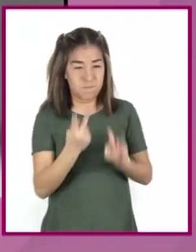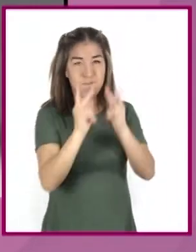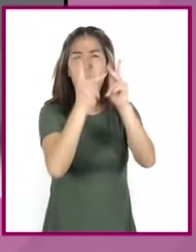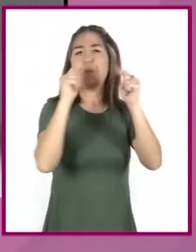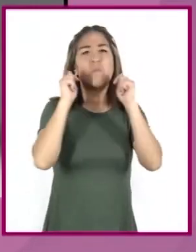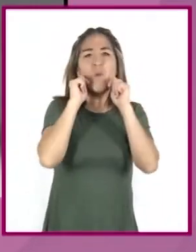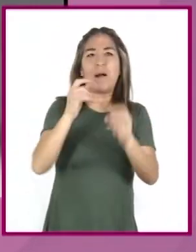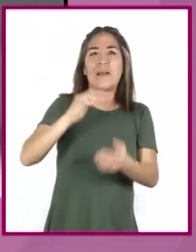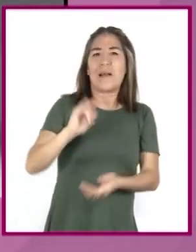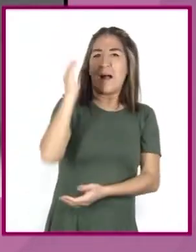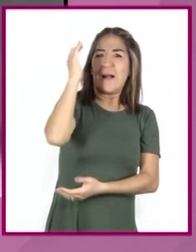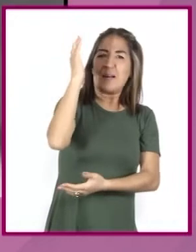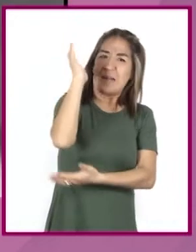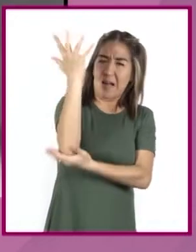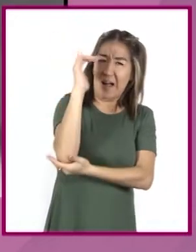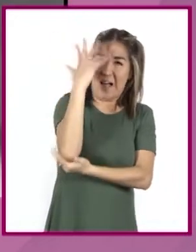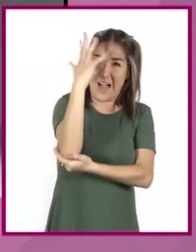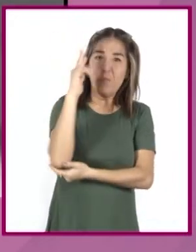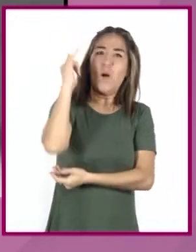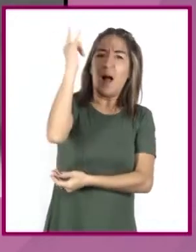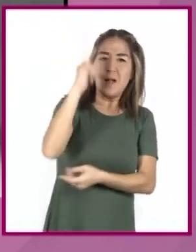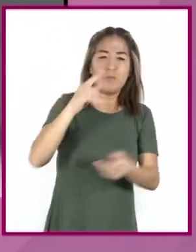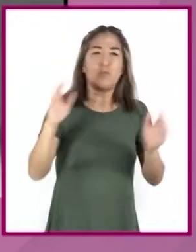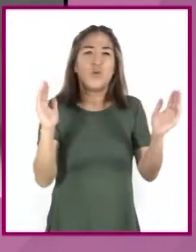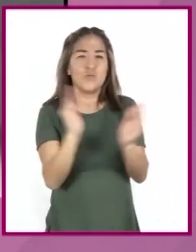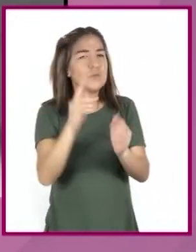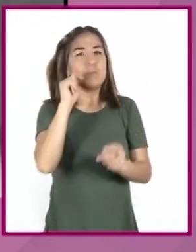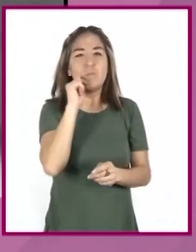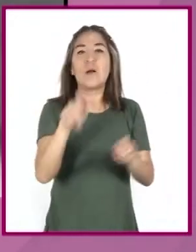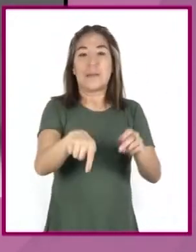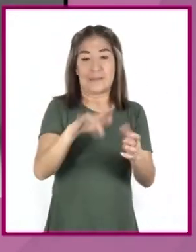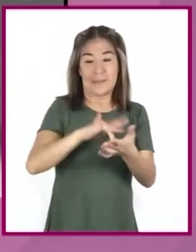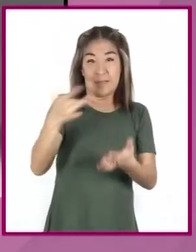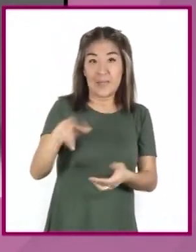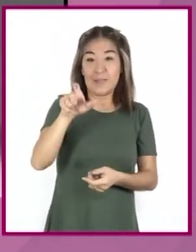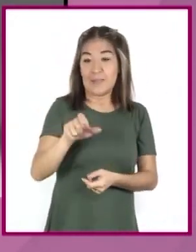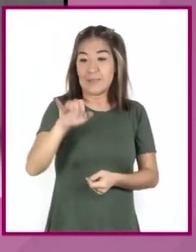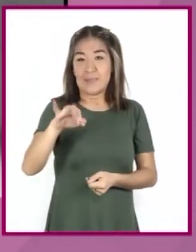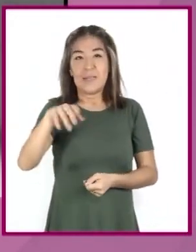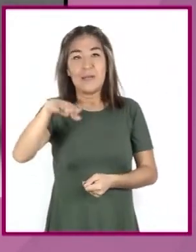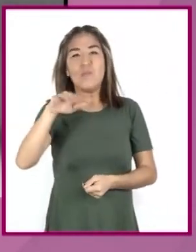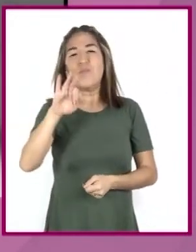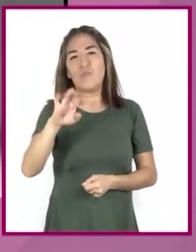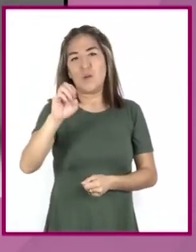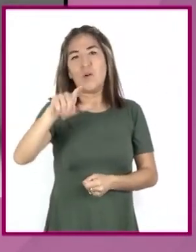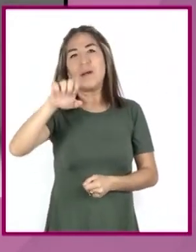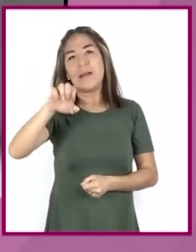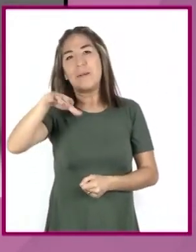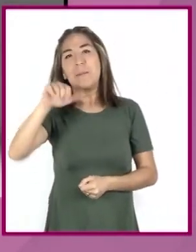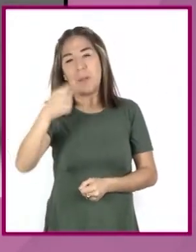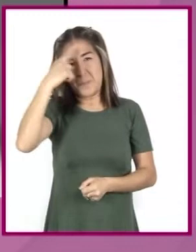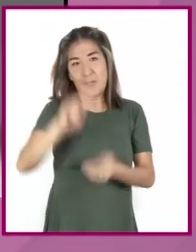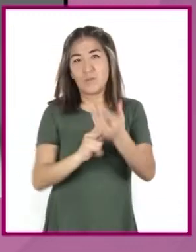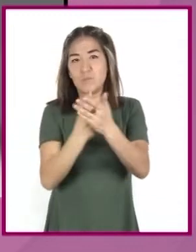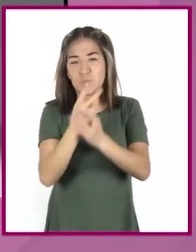altura. Gracias al fenómeno de la capilaridad, el floema transporta carbohidratos y otras moléculas orgánicas a todo